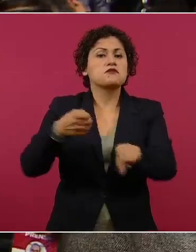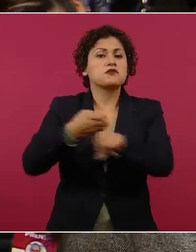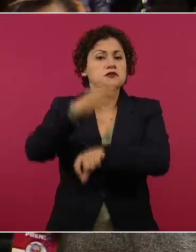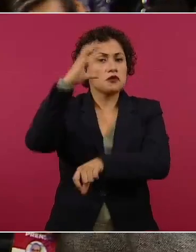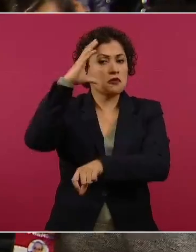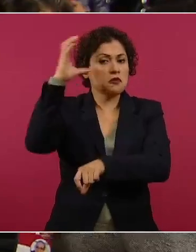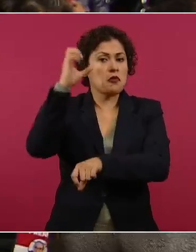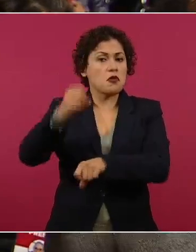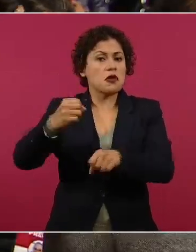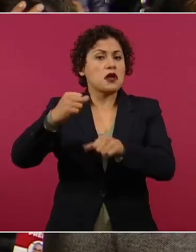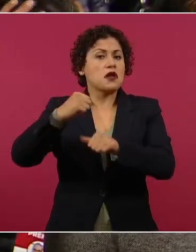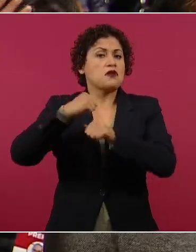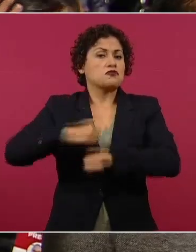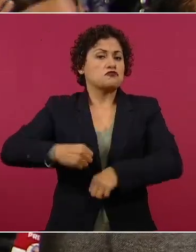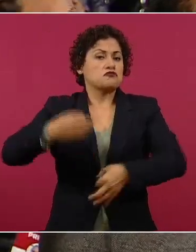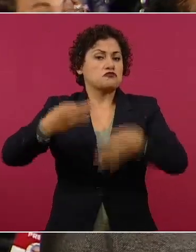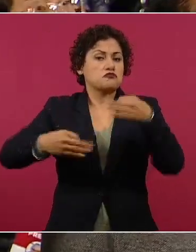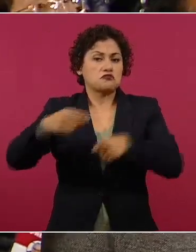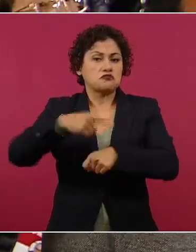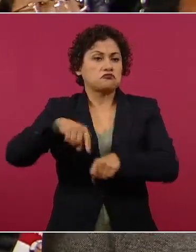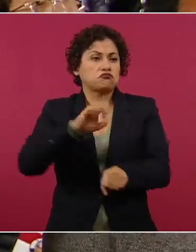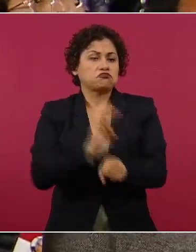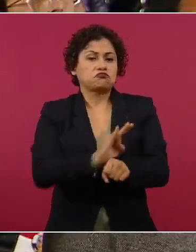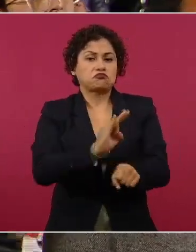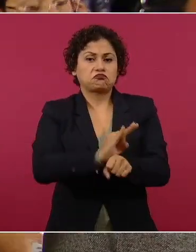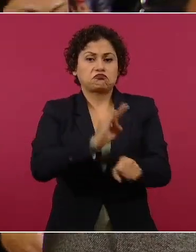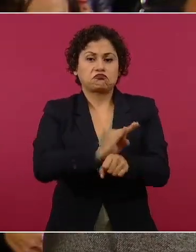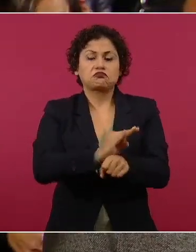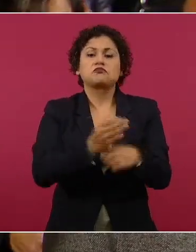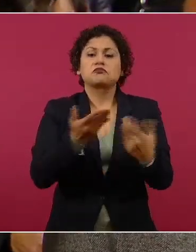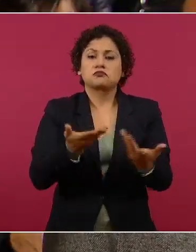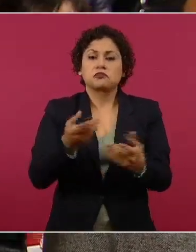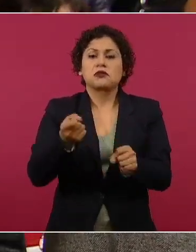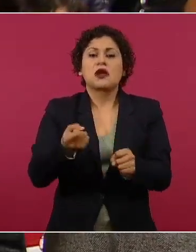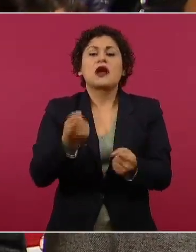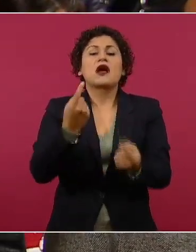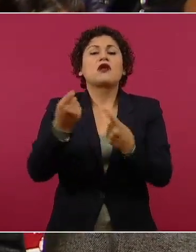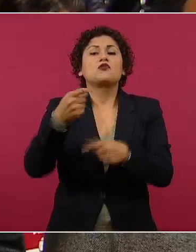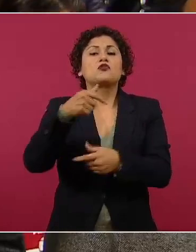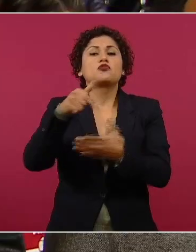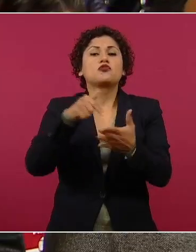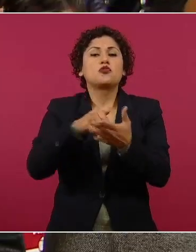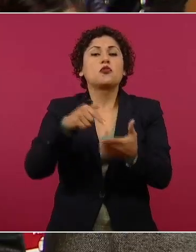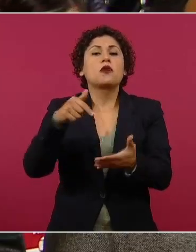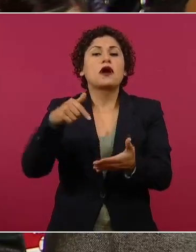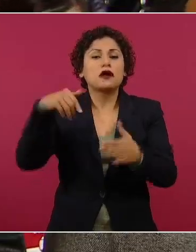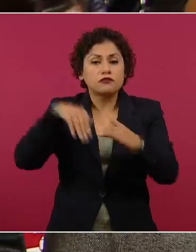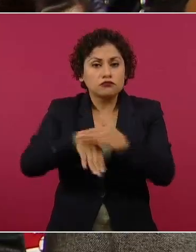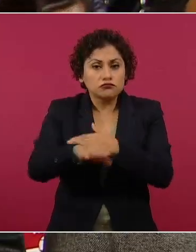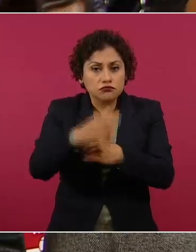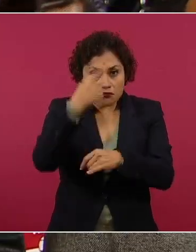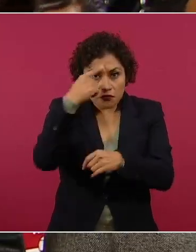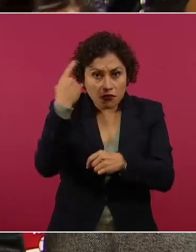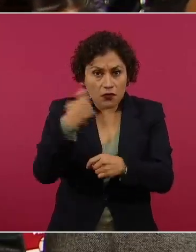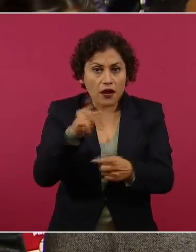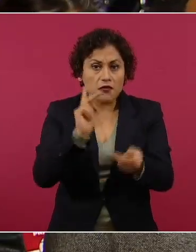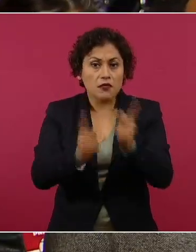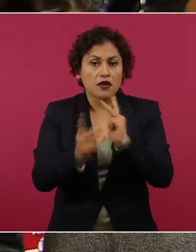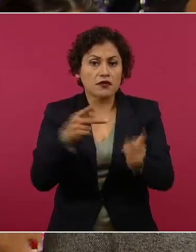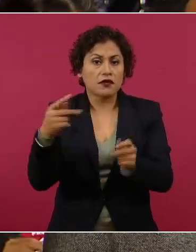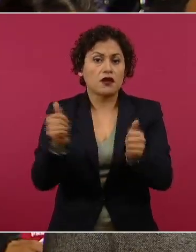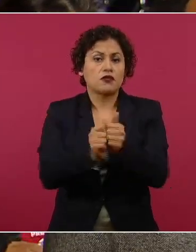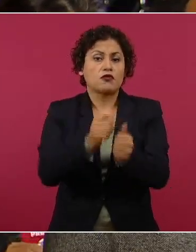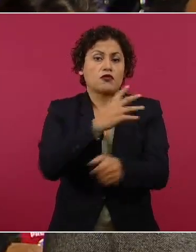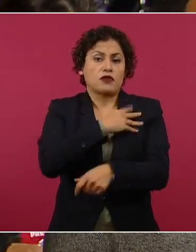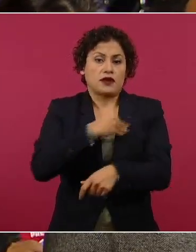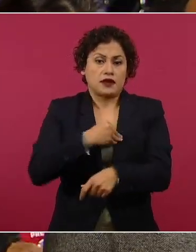tienen la consigna de favorecer al agresor, quien en una de las obligadas convivencias supervisadas dentro de las instalaciones institucionales se llevó a su